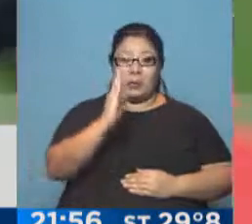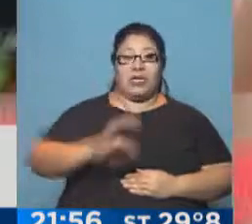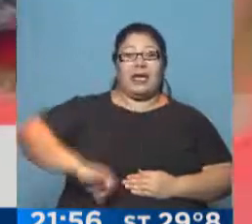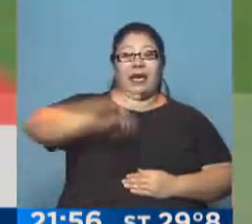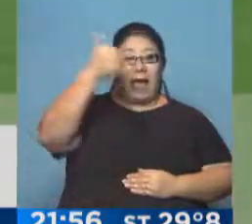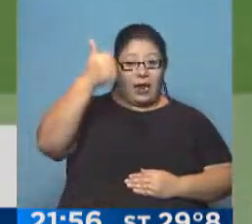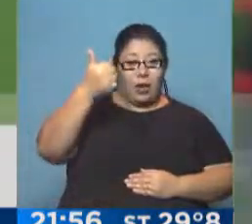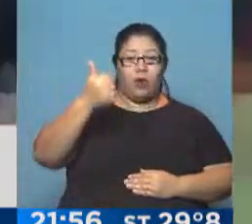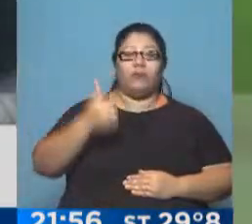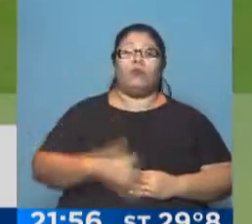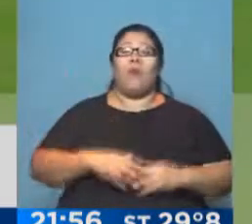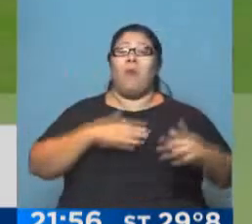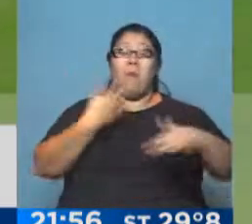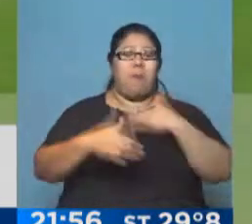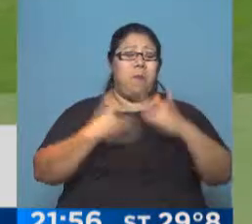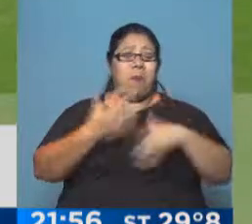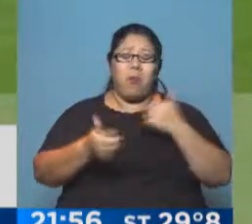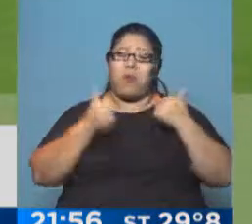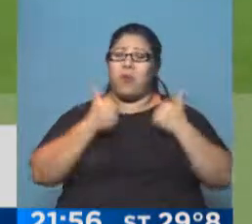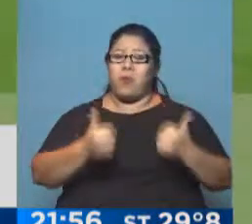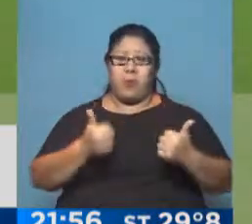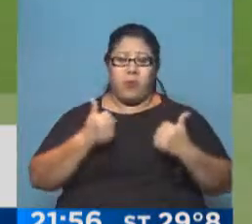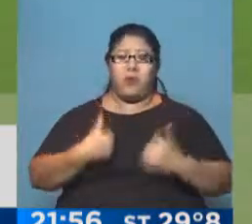venimos diciendo desde hace tiempo.